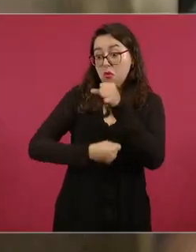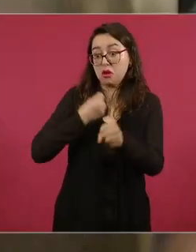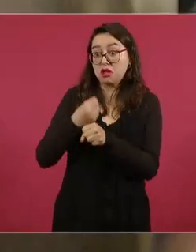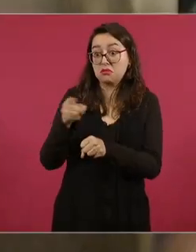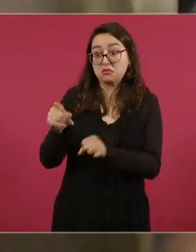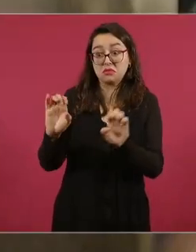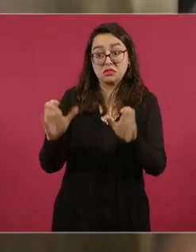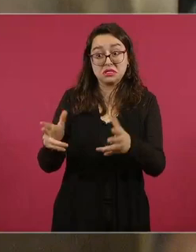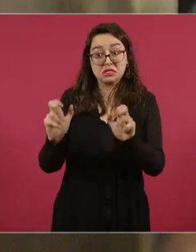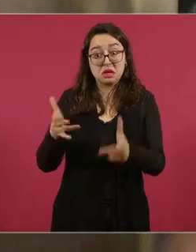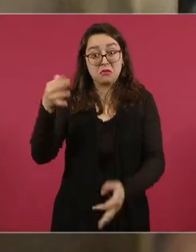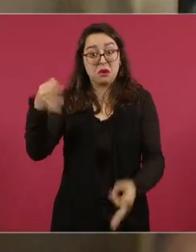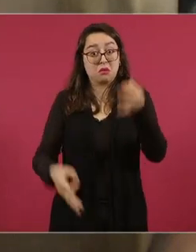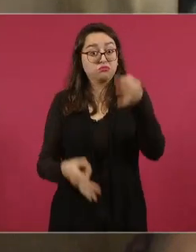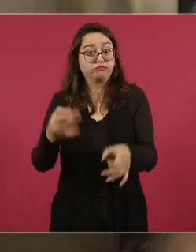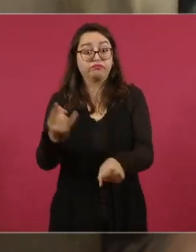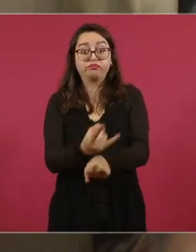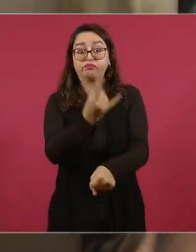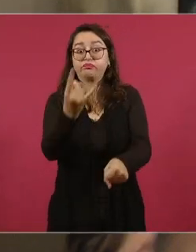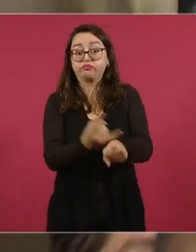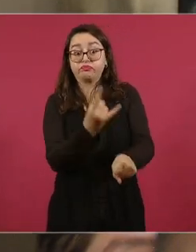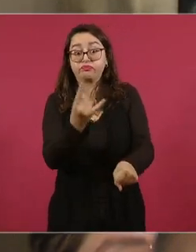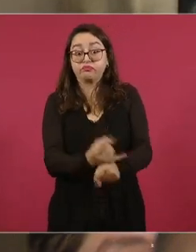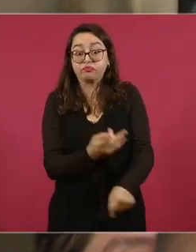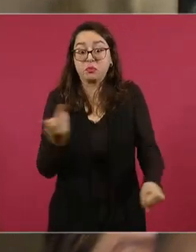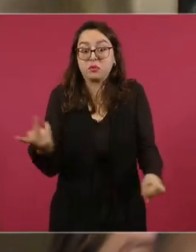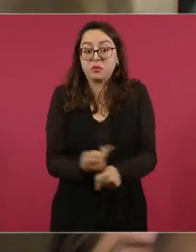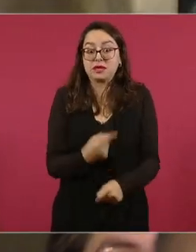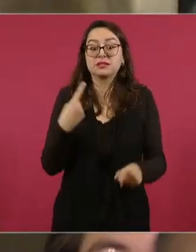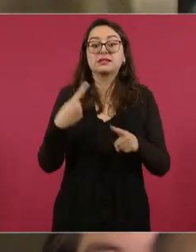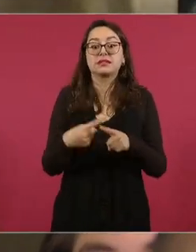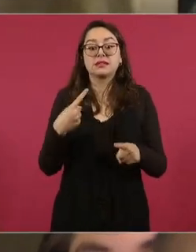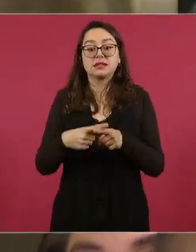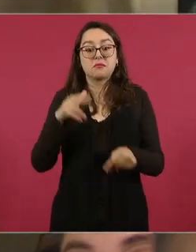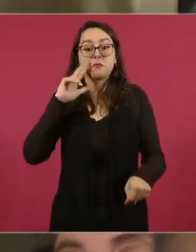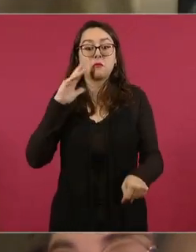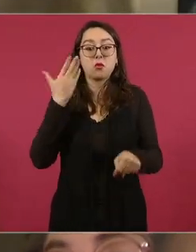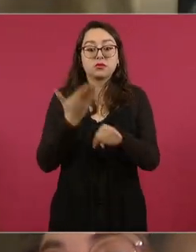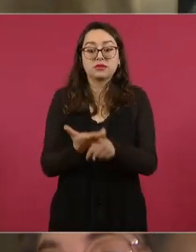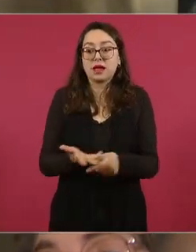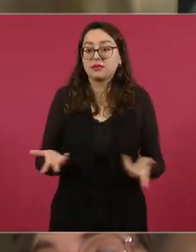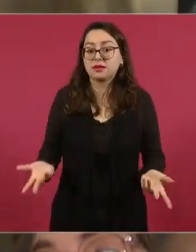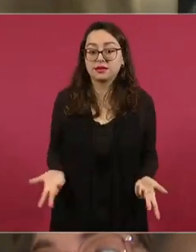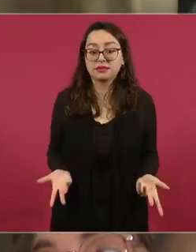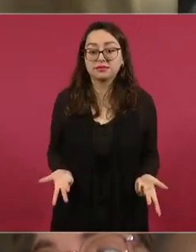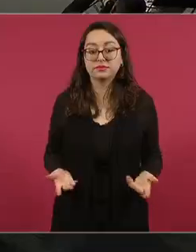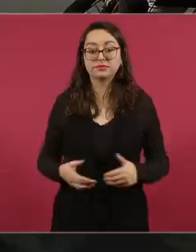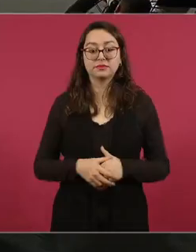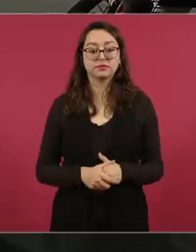determinar quién o no fue responsable de que el niño Damián perdiera la vida. Gracias, señor presidente.